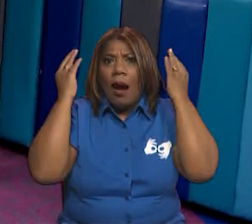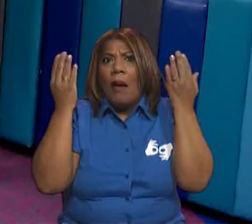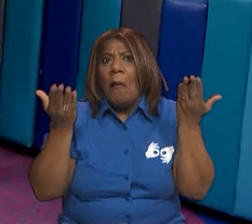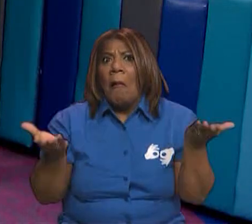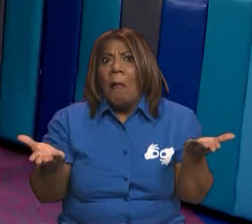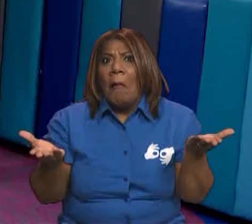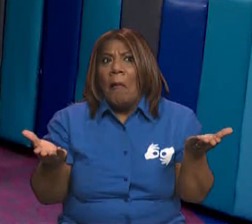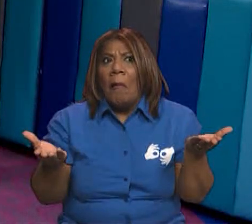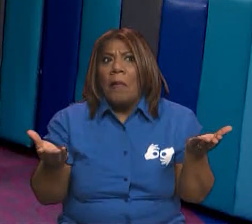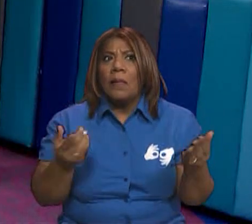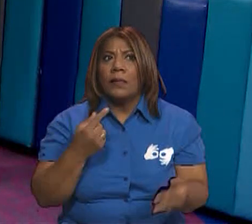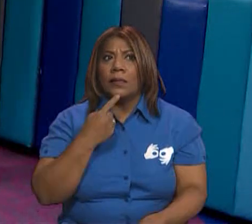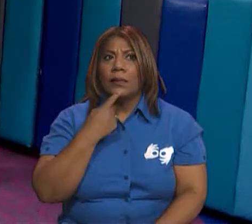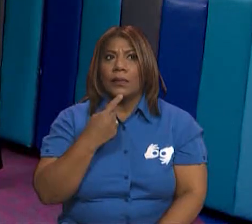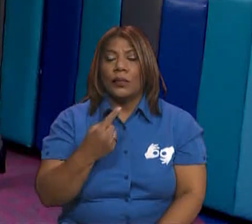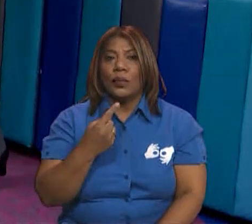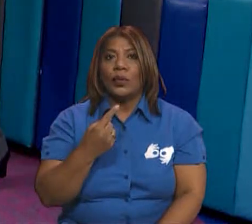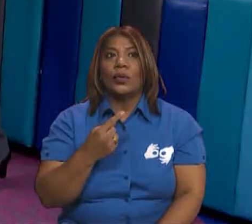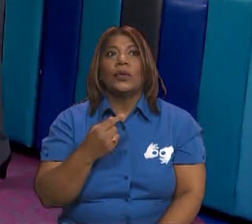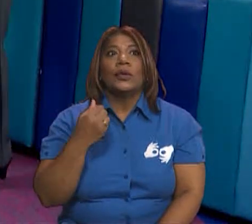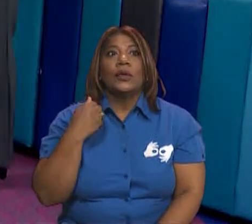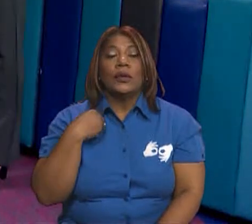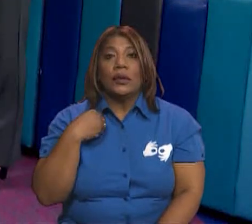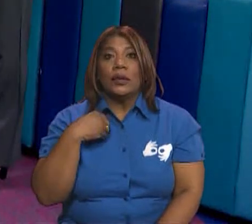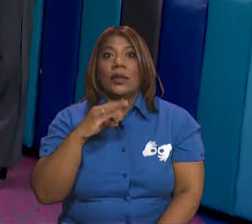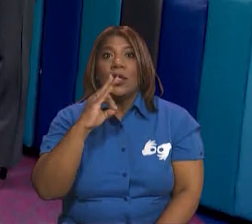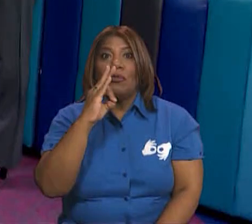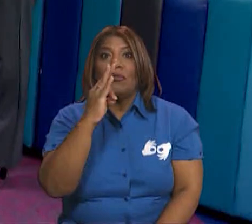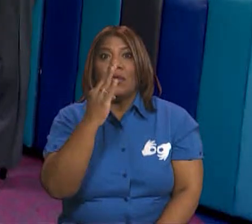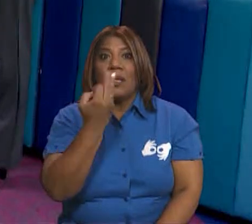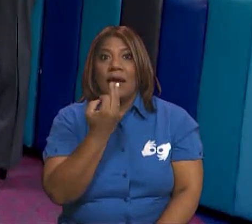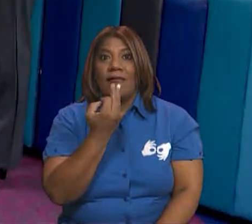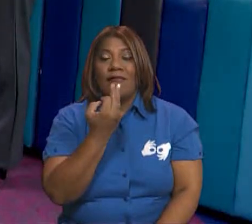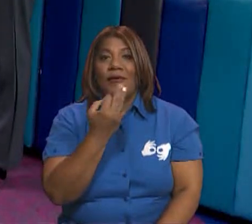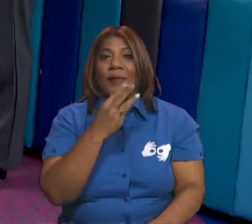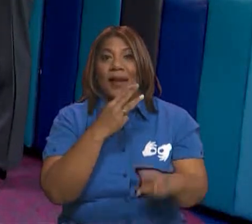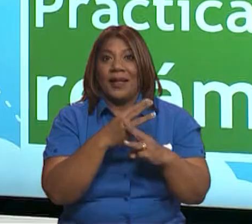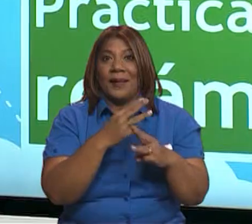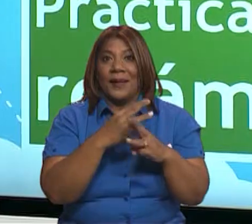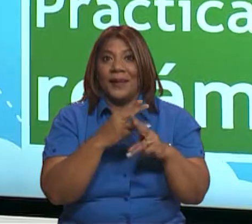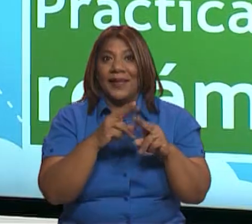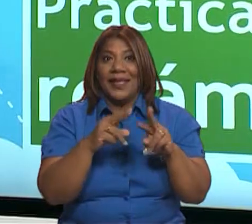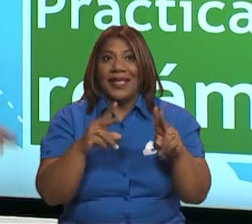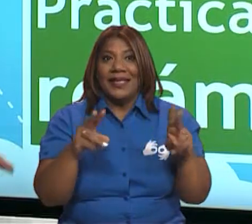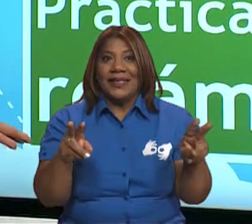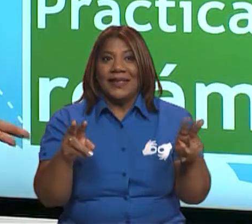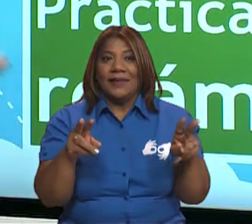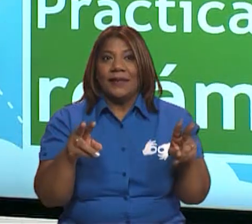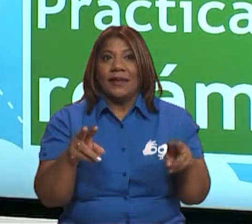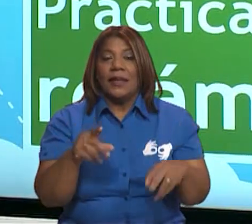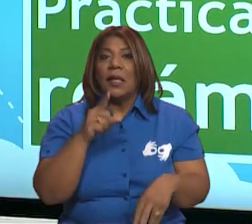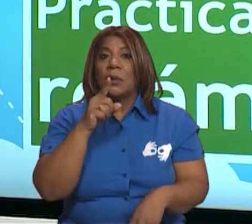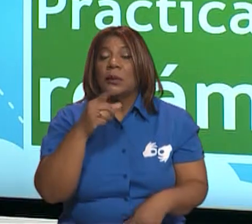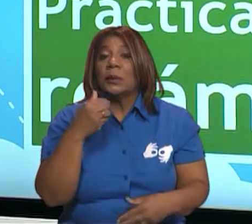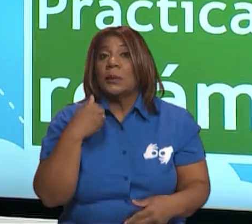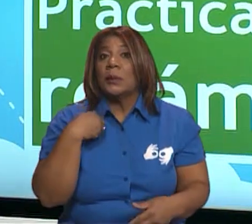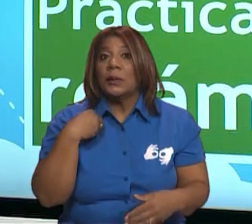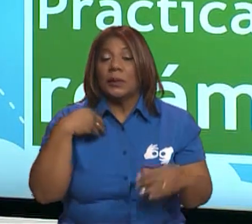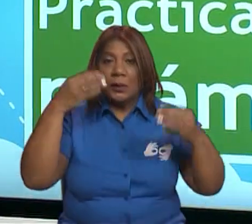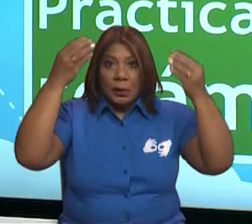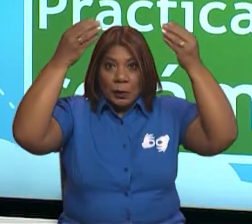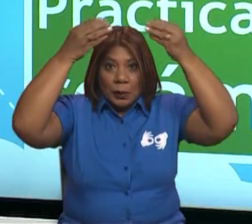con mi diadema aquí, que tiene algunas figuras geométricas. Entonces, vamos a ver si puedo adivinar qué tengo sobre